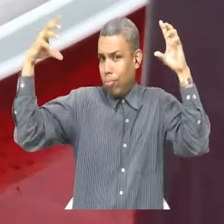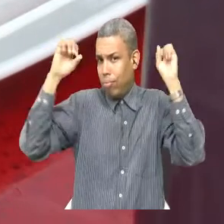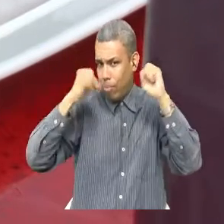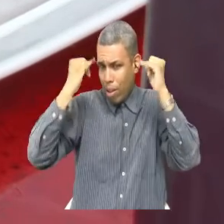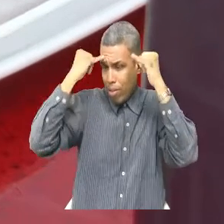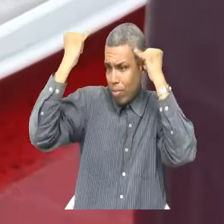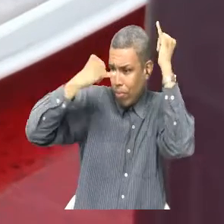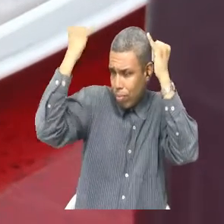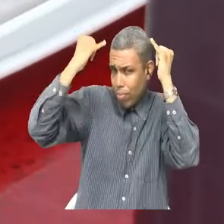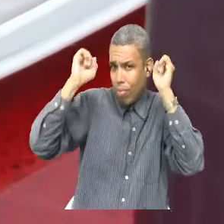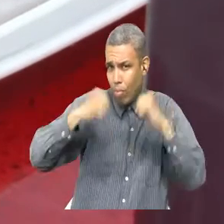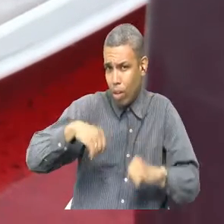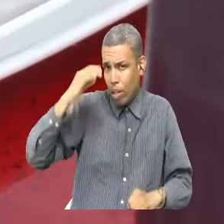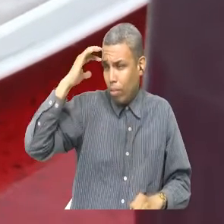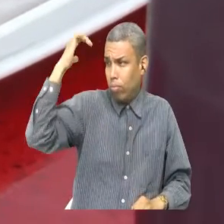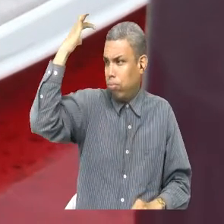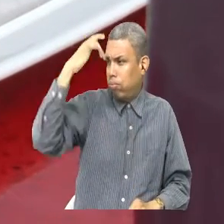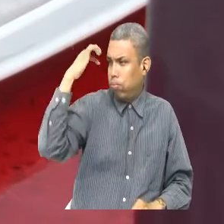de la uchuva. Sí.